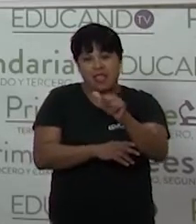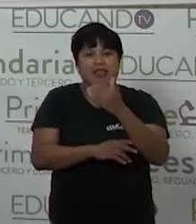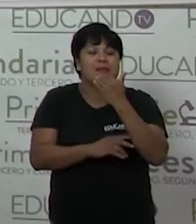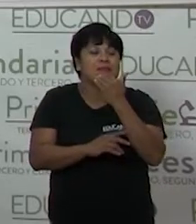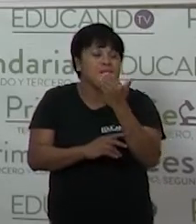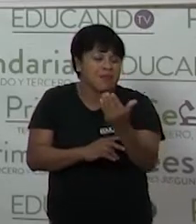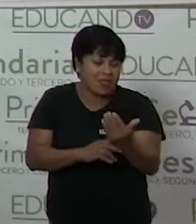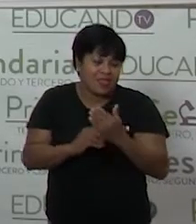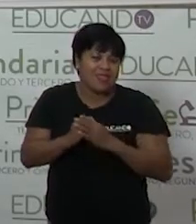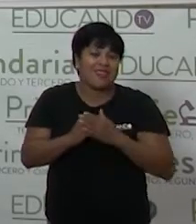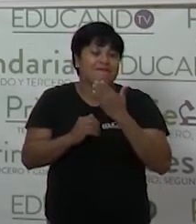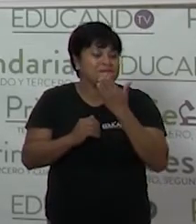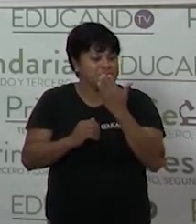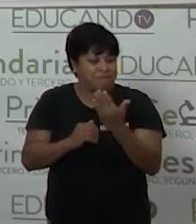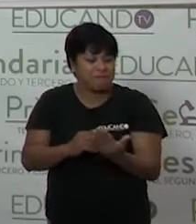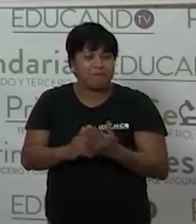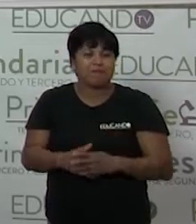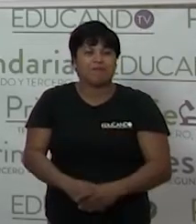bien